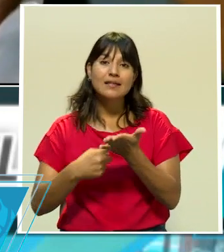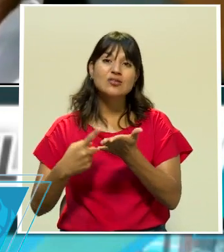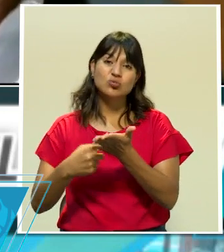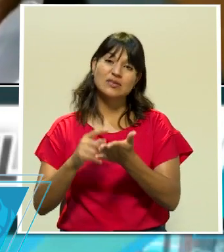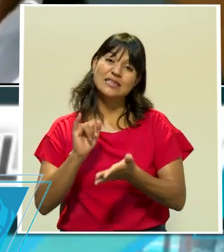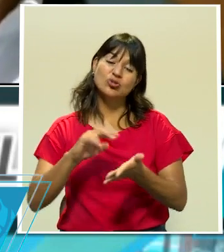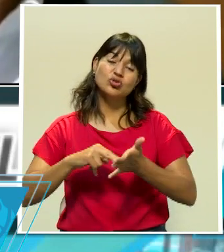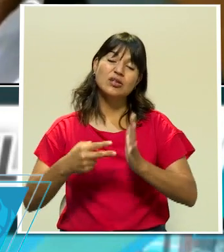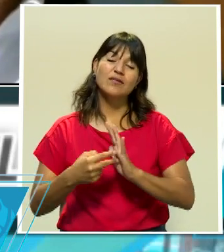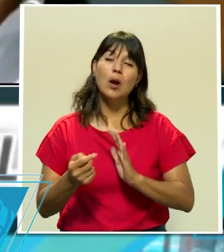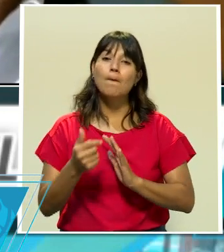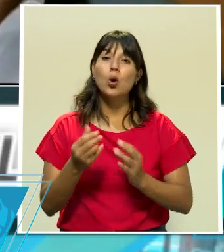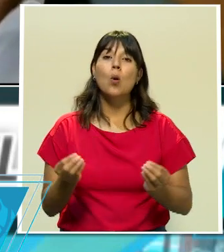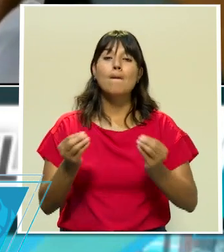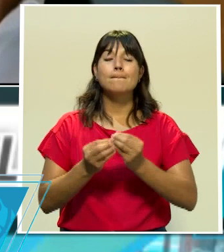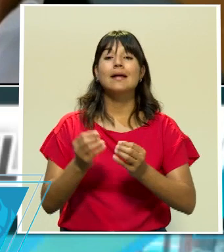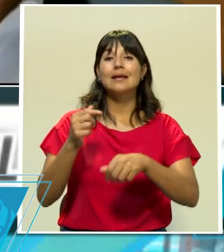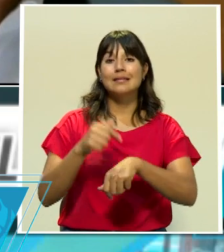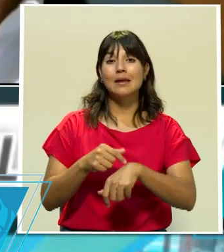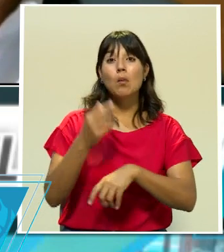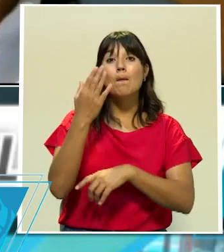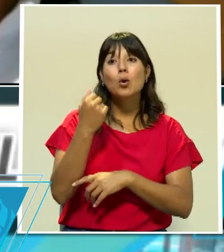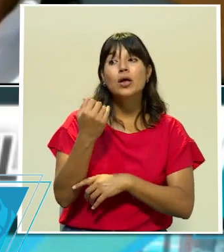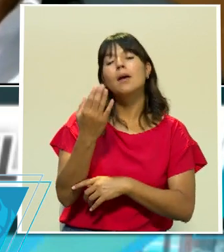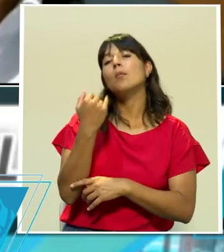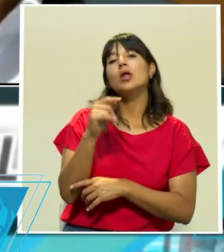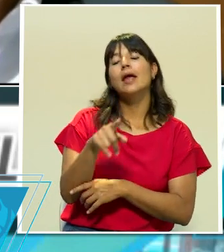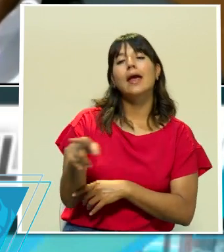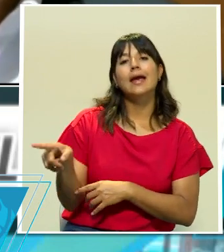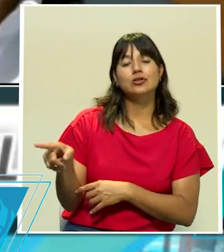tiempo, porque ellos, y digo ellos,